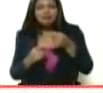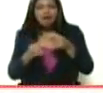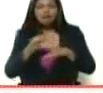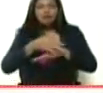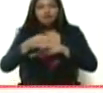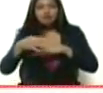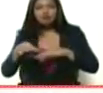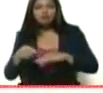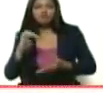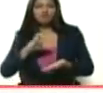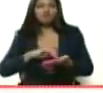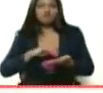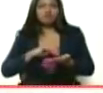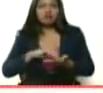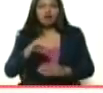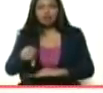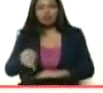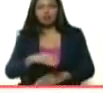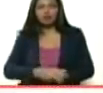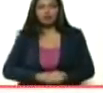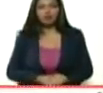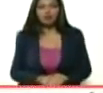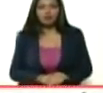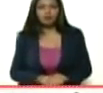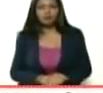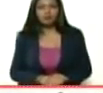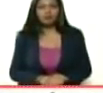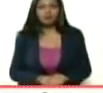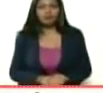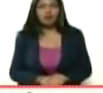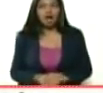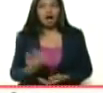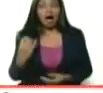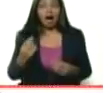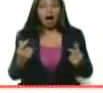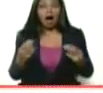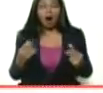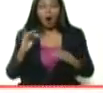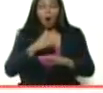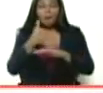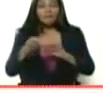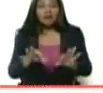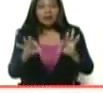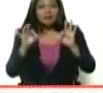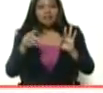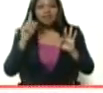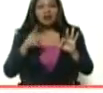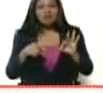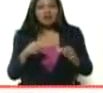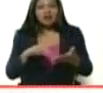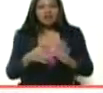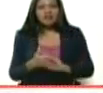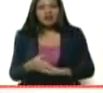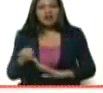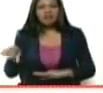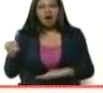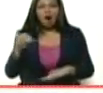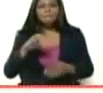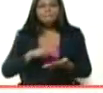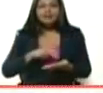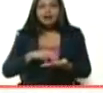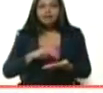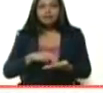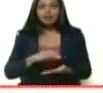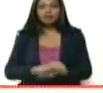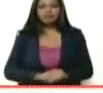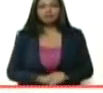municipio Baruta, del estado Miranda. Ya hay activado un plan muy especial, tanto para el estado Miranda